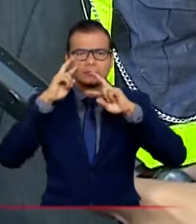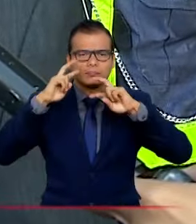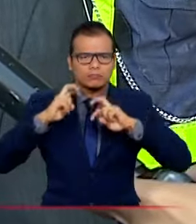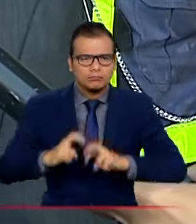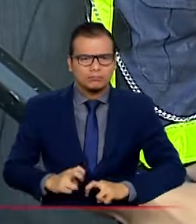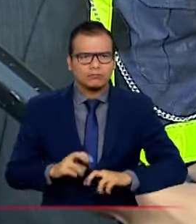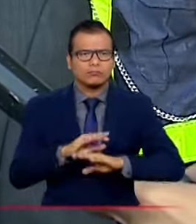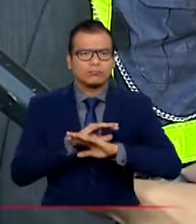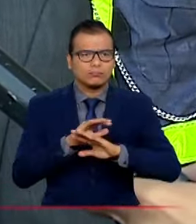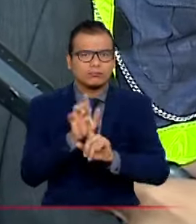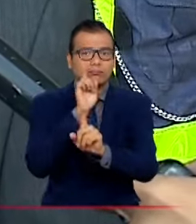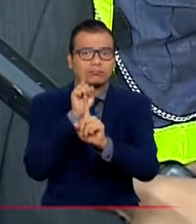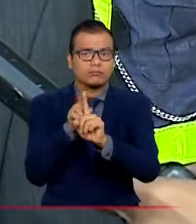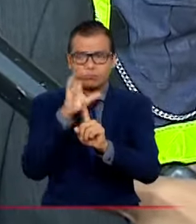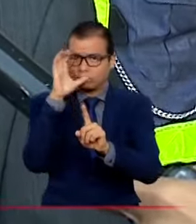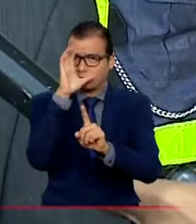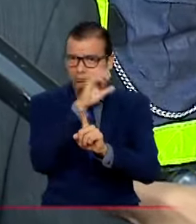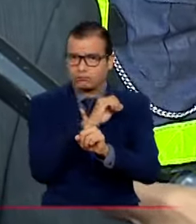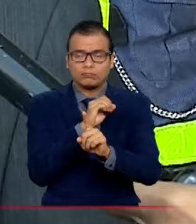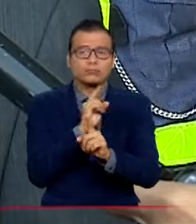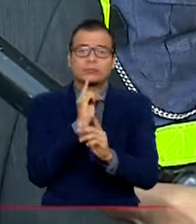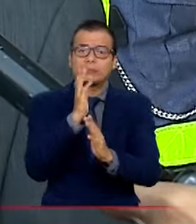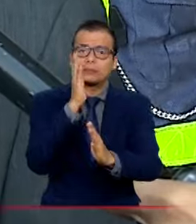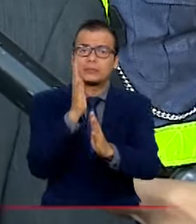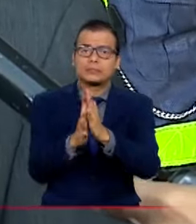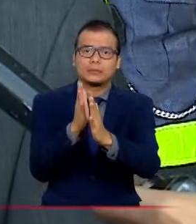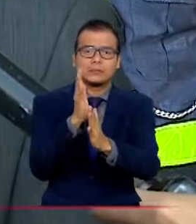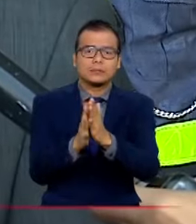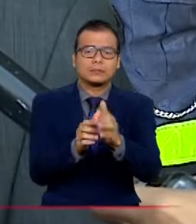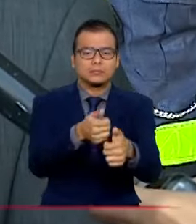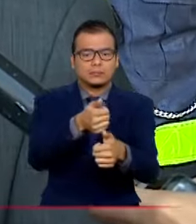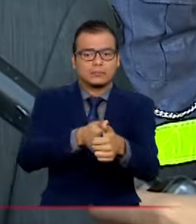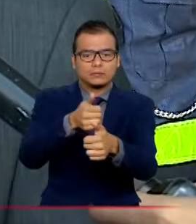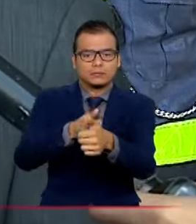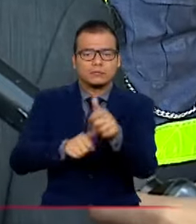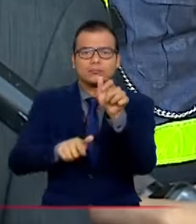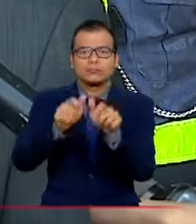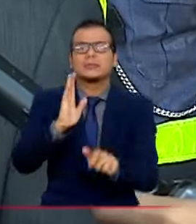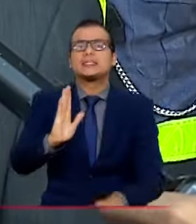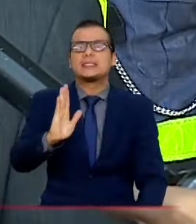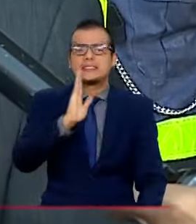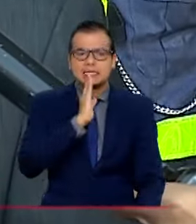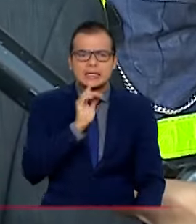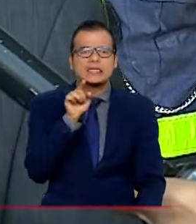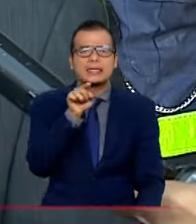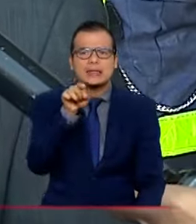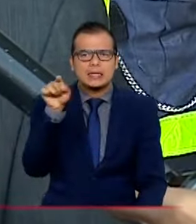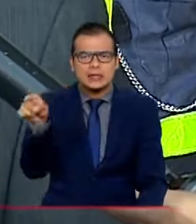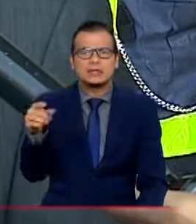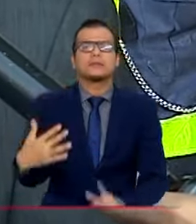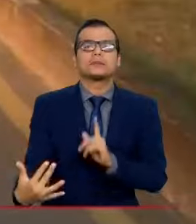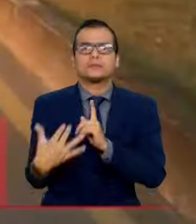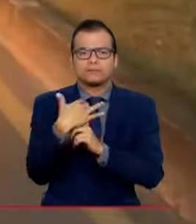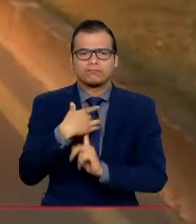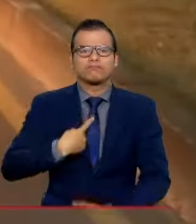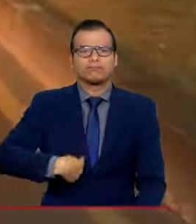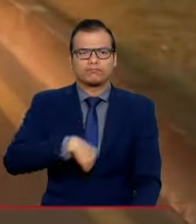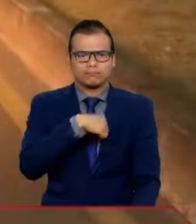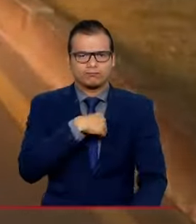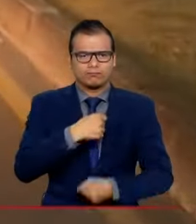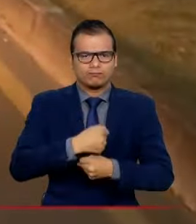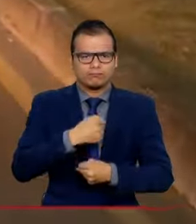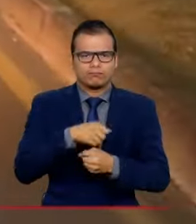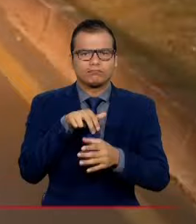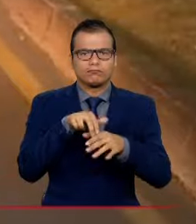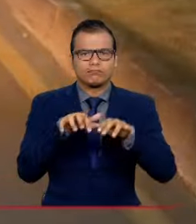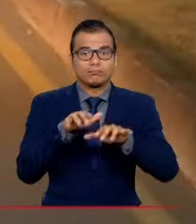investigación penal con miras a precisar, determinar, individualizar e identificar a estas personas que han actuado en este tipo de conductas punibles.